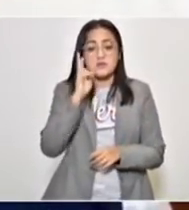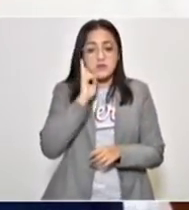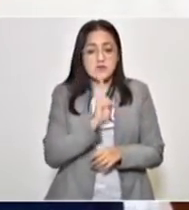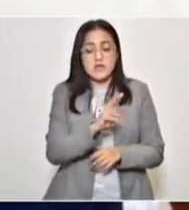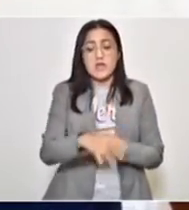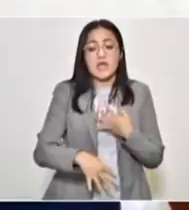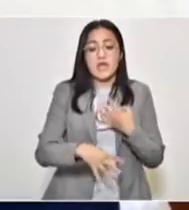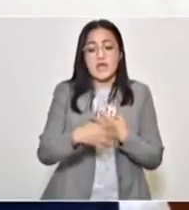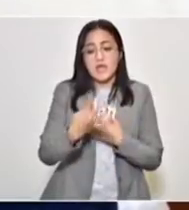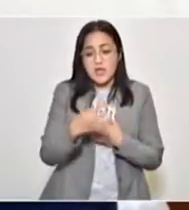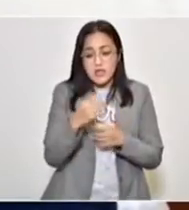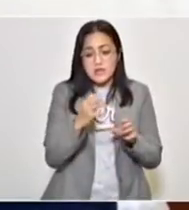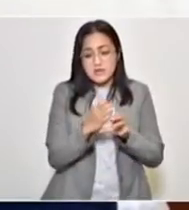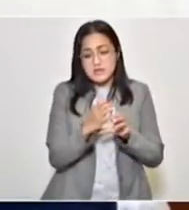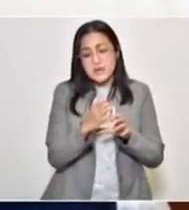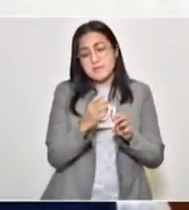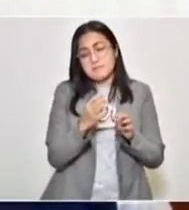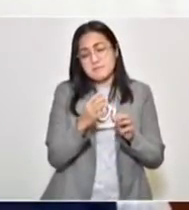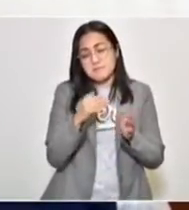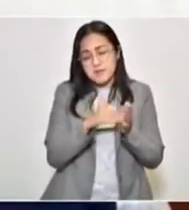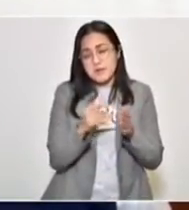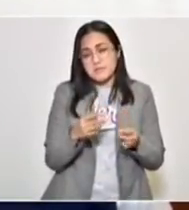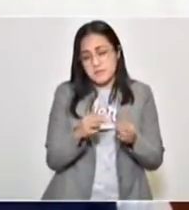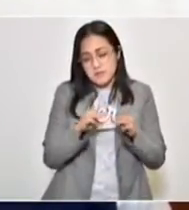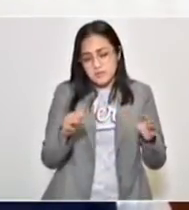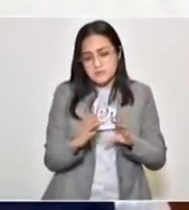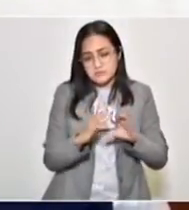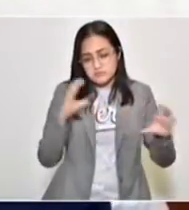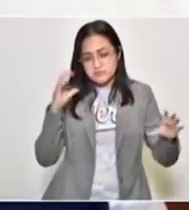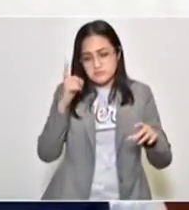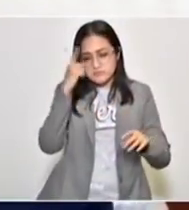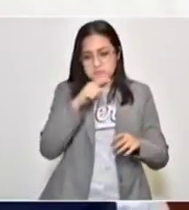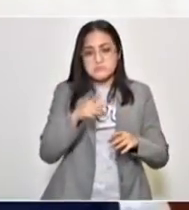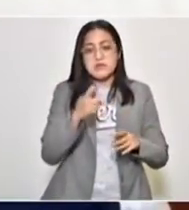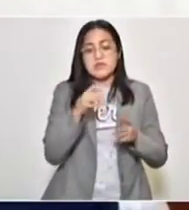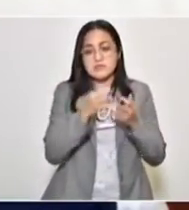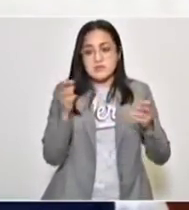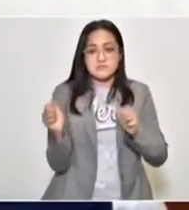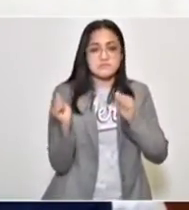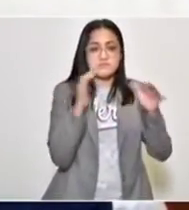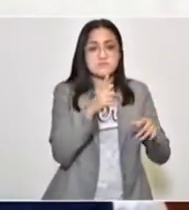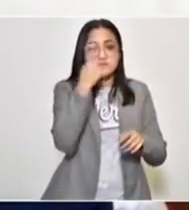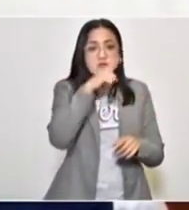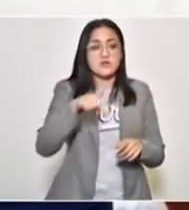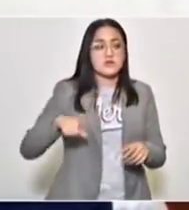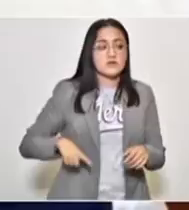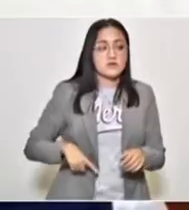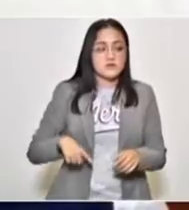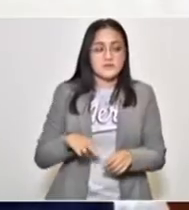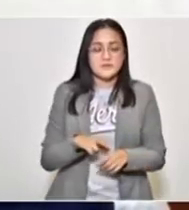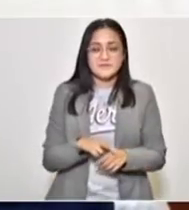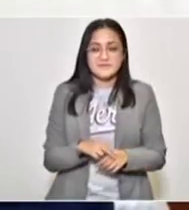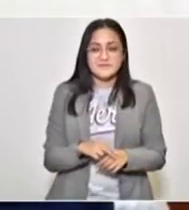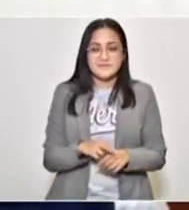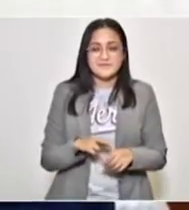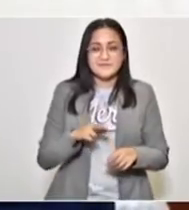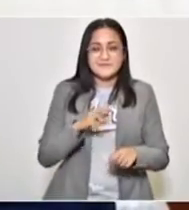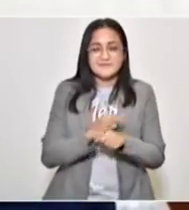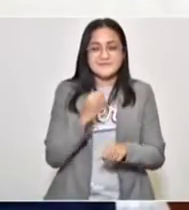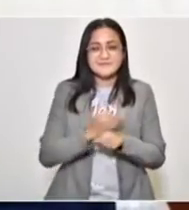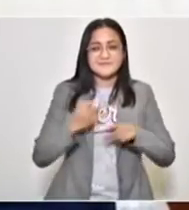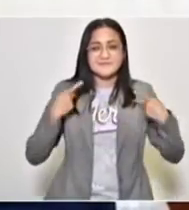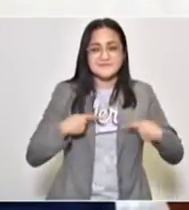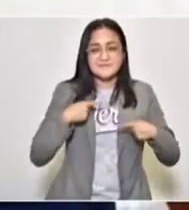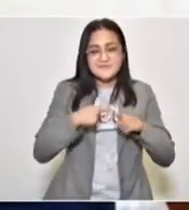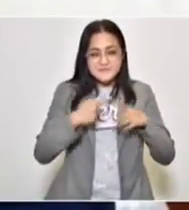de 14 metros cúbicos. Seguimos atendiendo también en coordinación con Gobernación a personas que